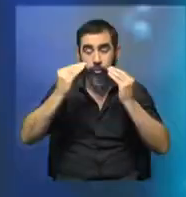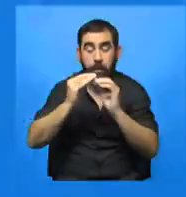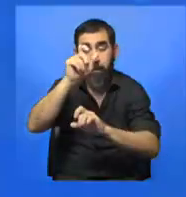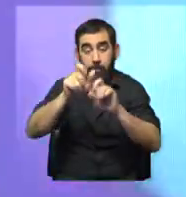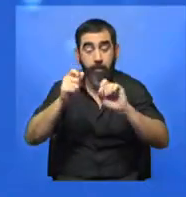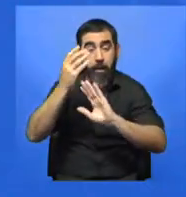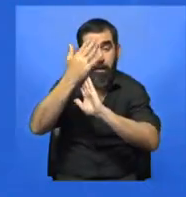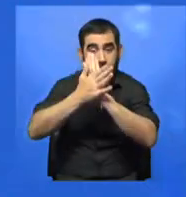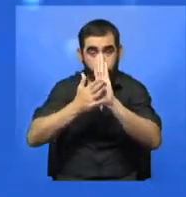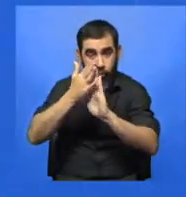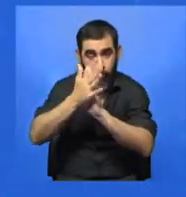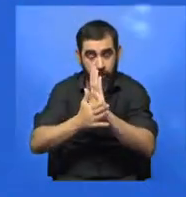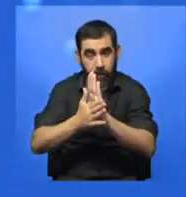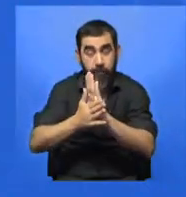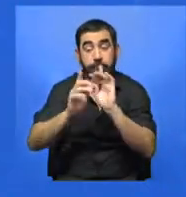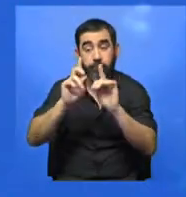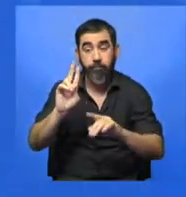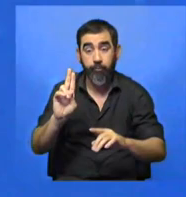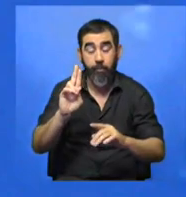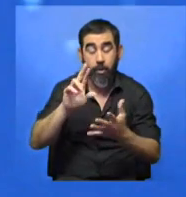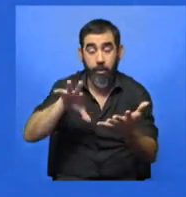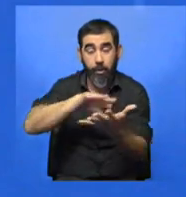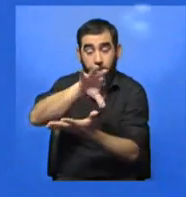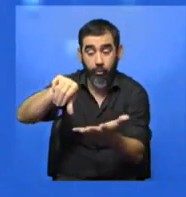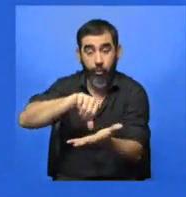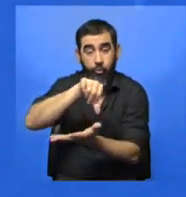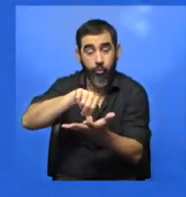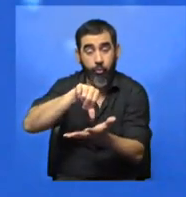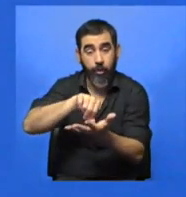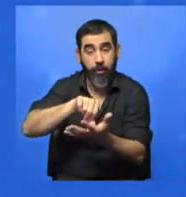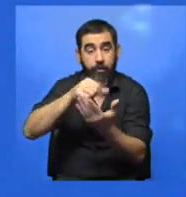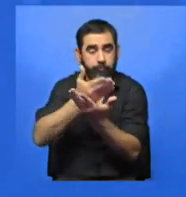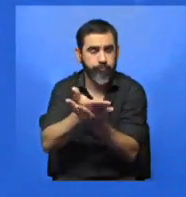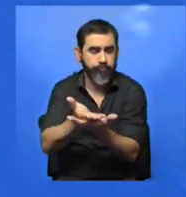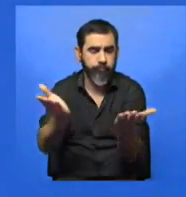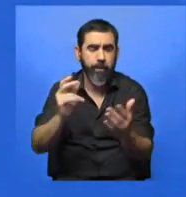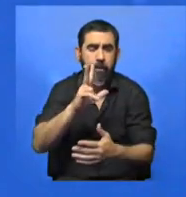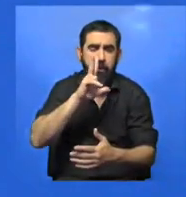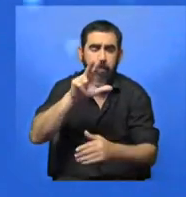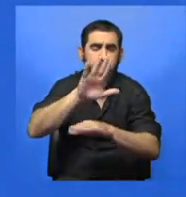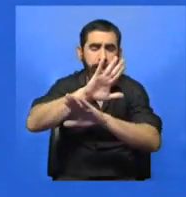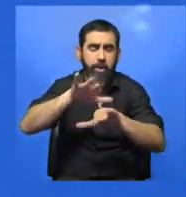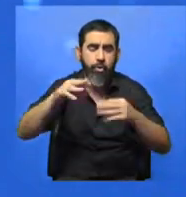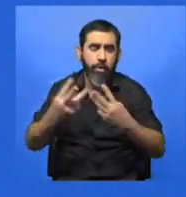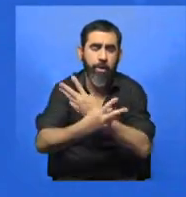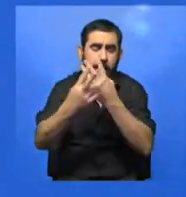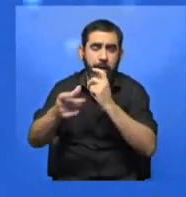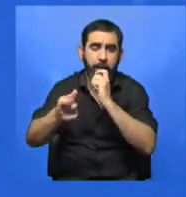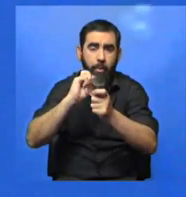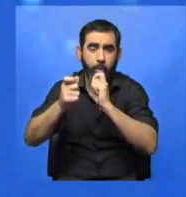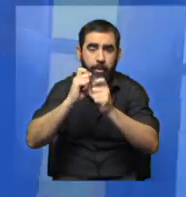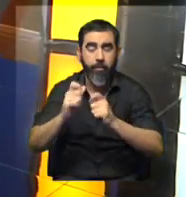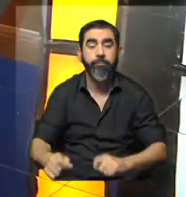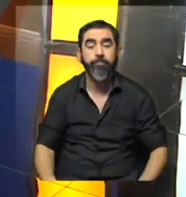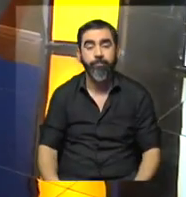nacional, en este caso urbana, con una muestra de alrededor de 3.000 niños y niñas. Y eso